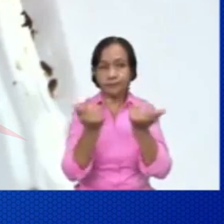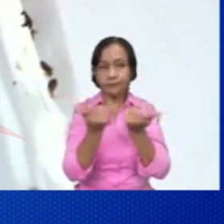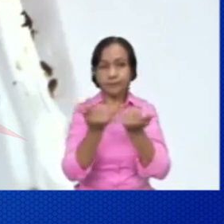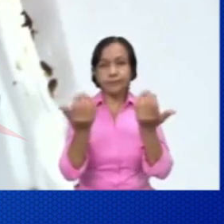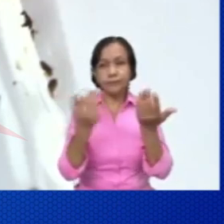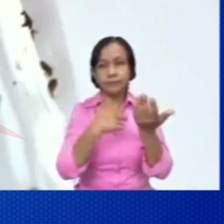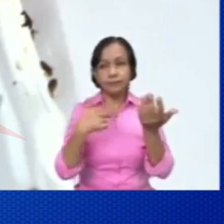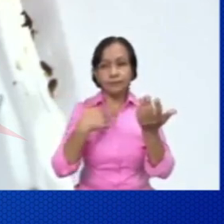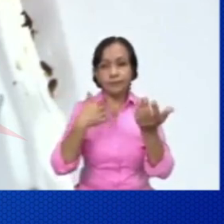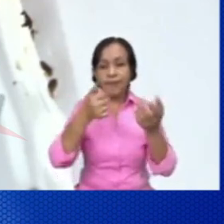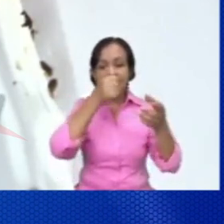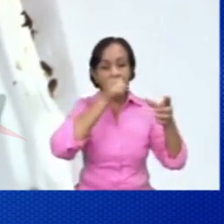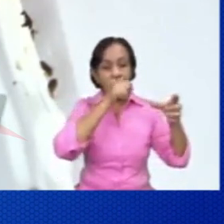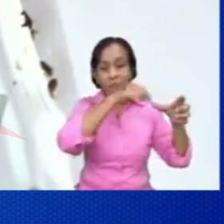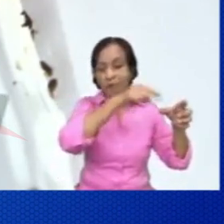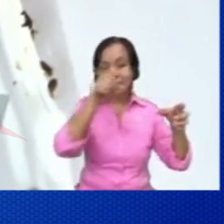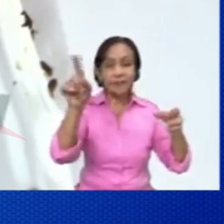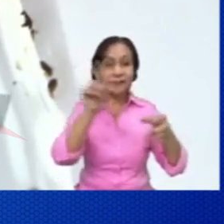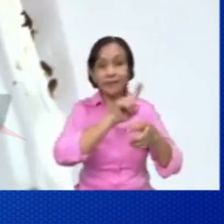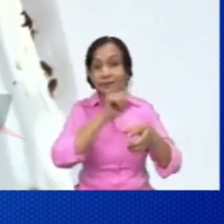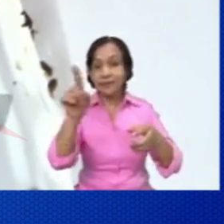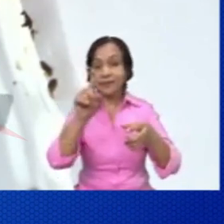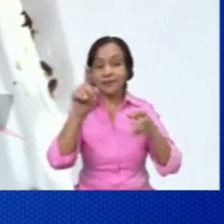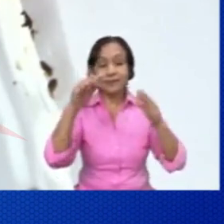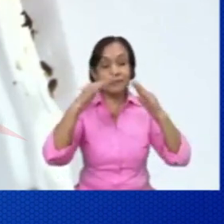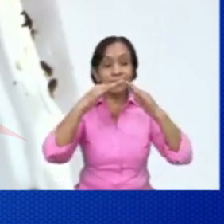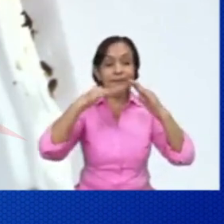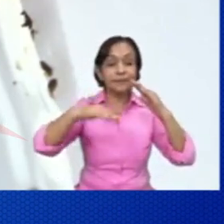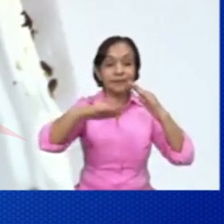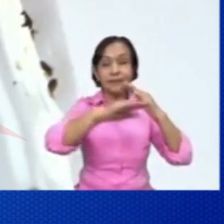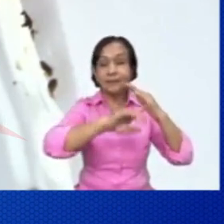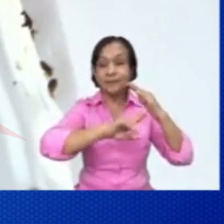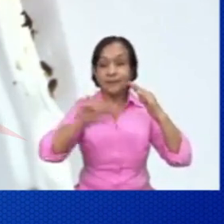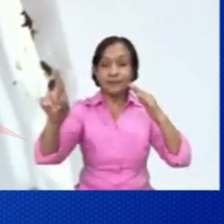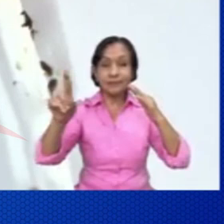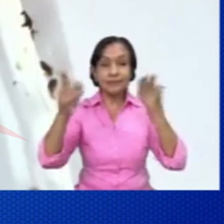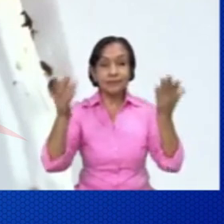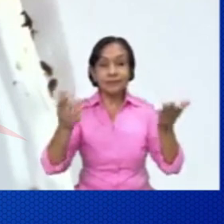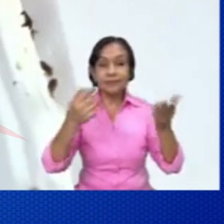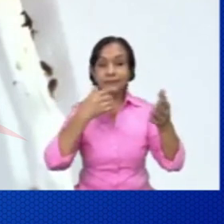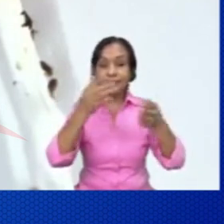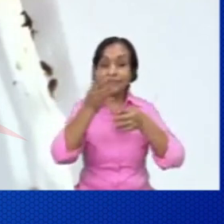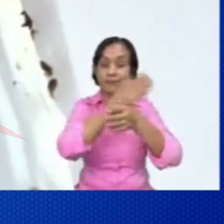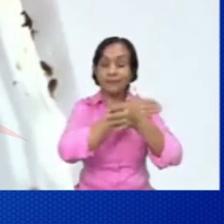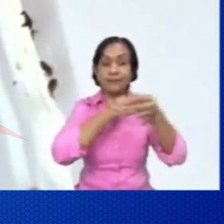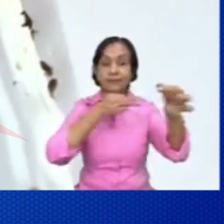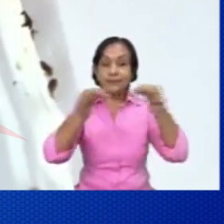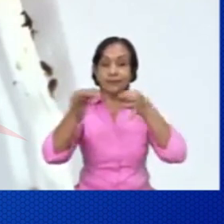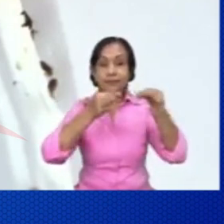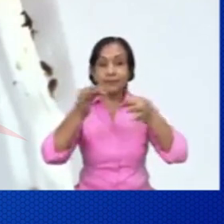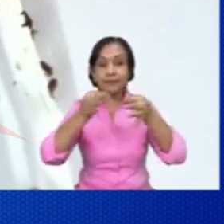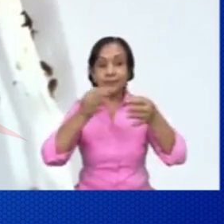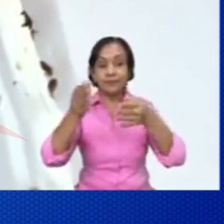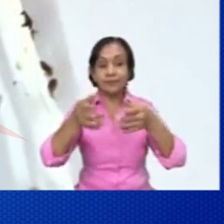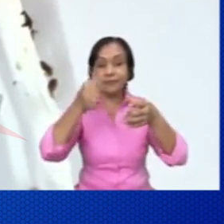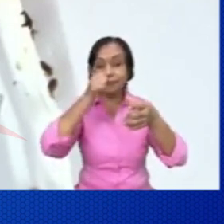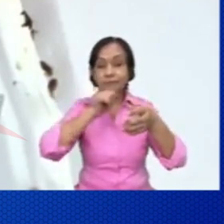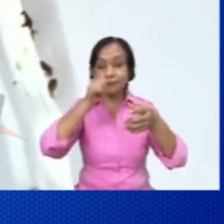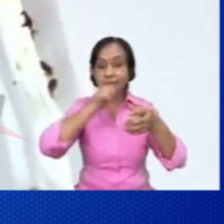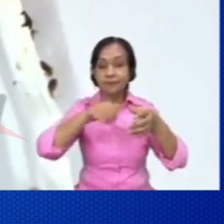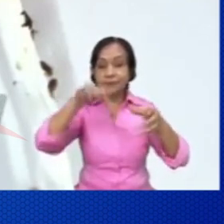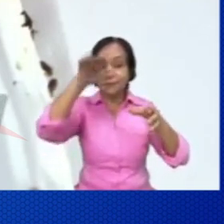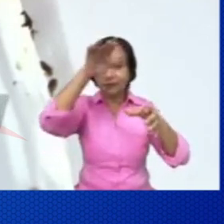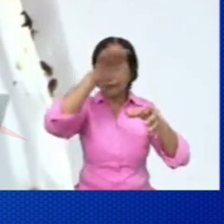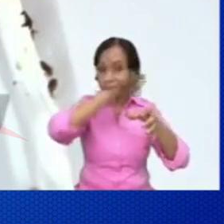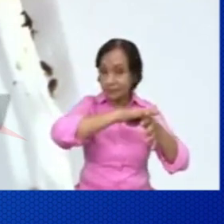que acumulen agua en nuestros patios, en nuestras casas. Y como les decía, el agua que ocupamos,